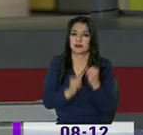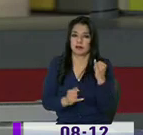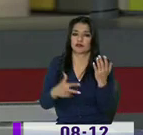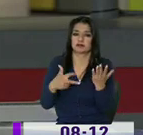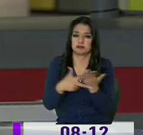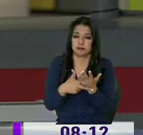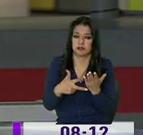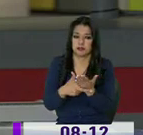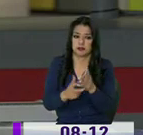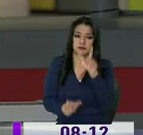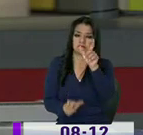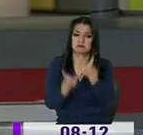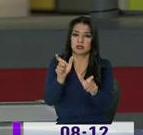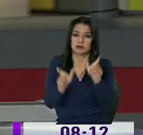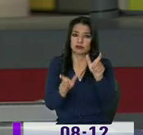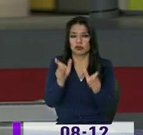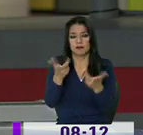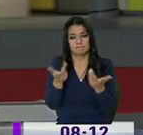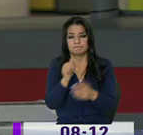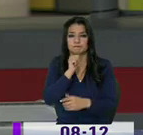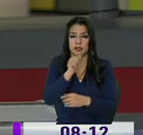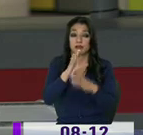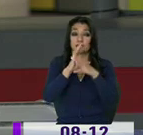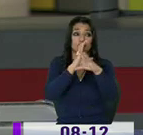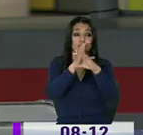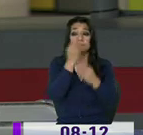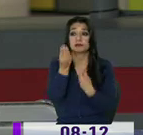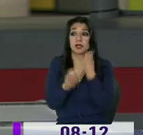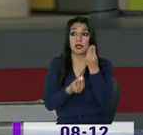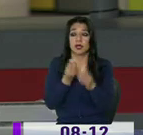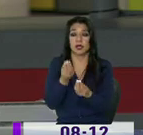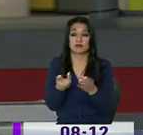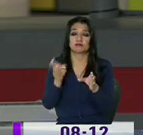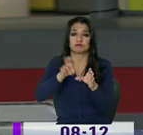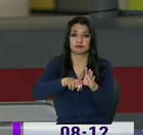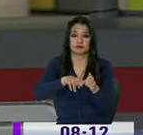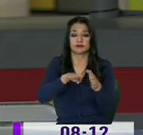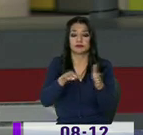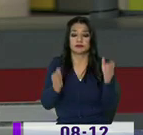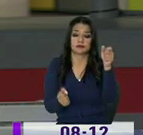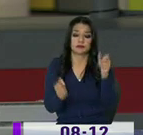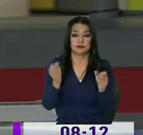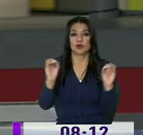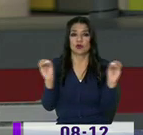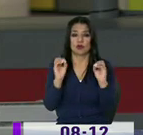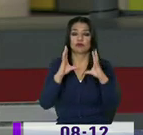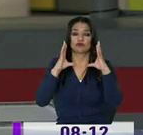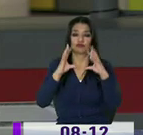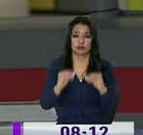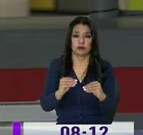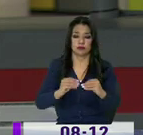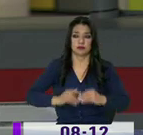Varios usuarios, frente a la falta de unidades, optaron por movilizarse en camionetas o busetas.